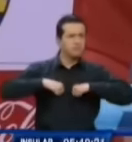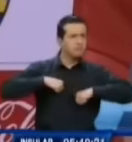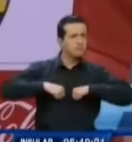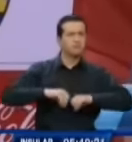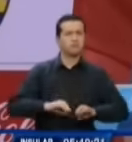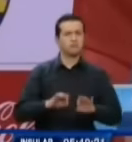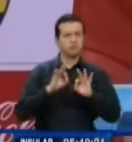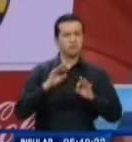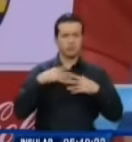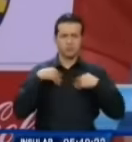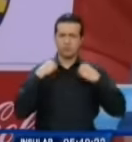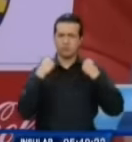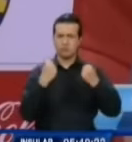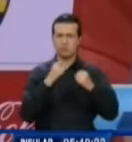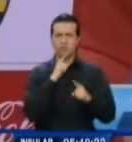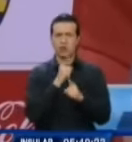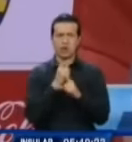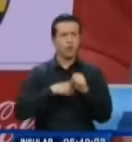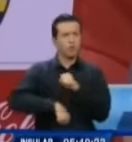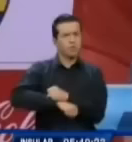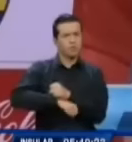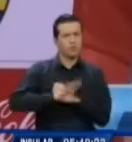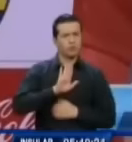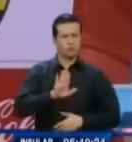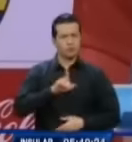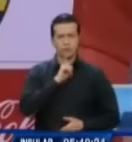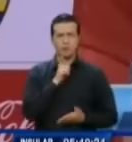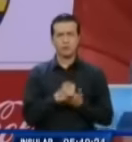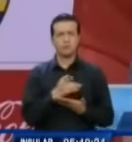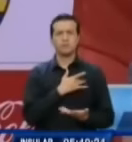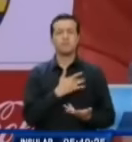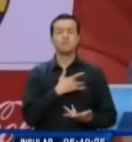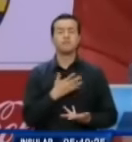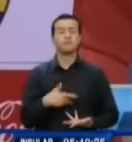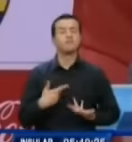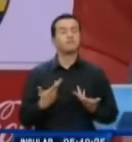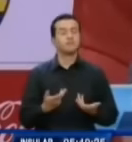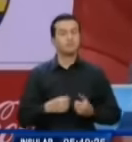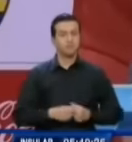tienen valentía, tienen fútbol. Nos vamos